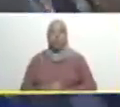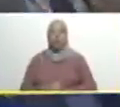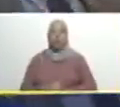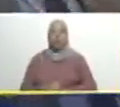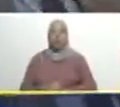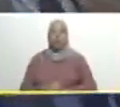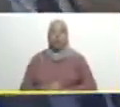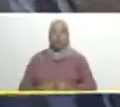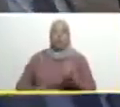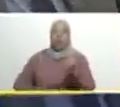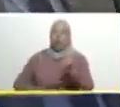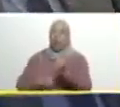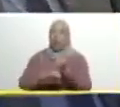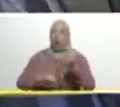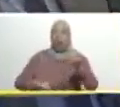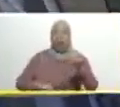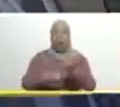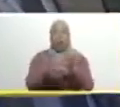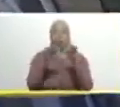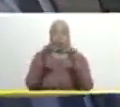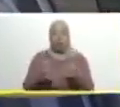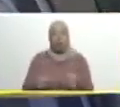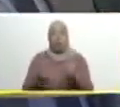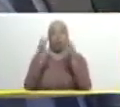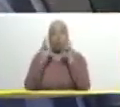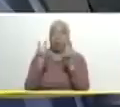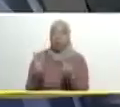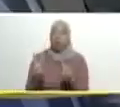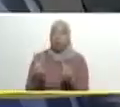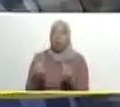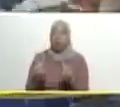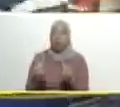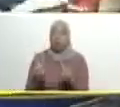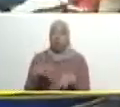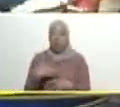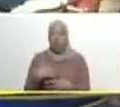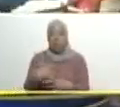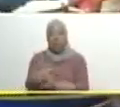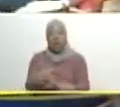Apoyamos plenamente y hemos observado con gran interés